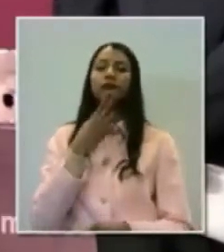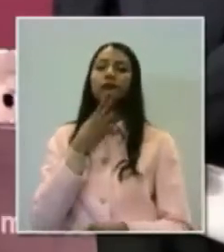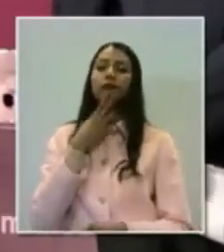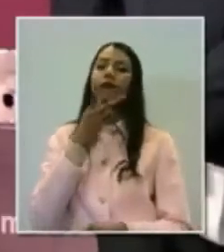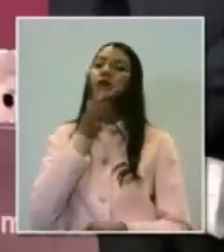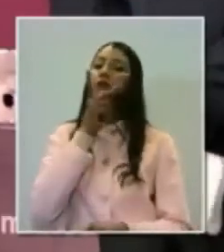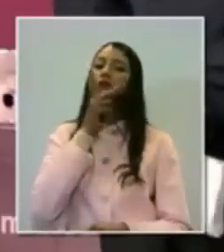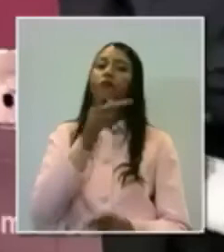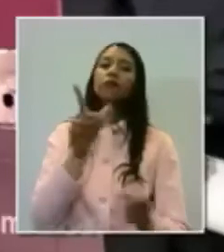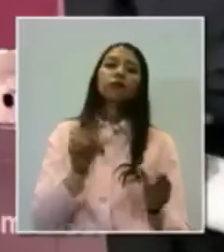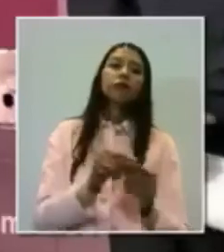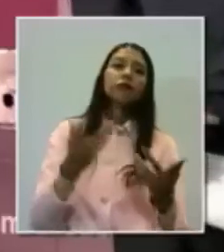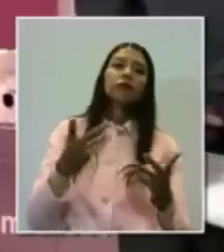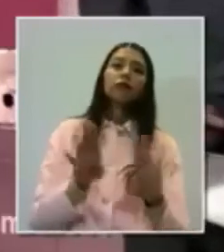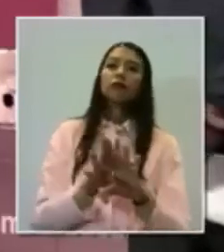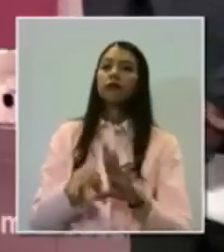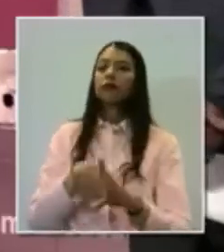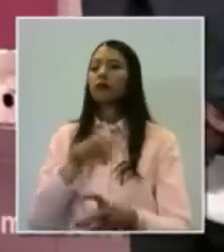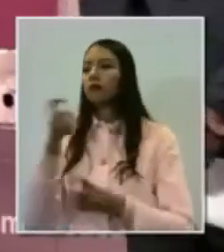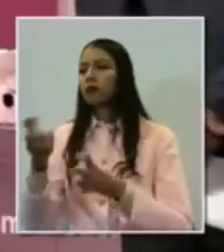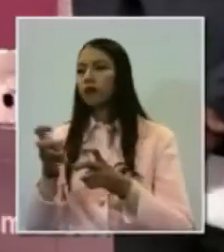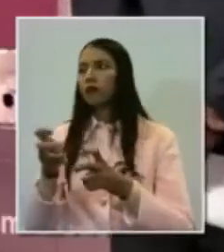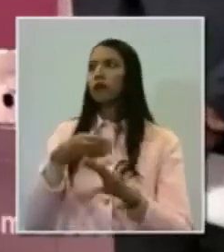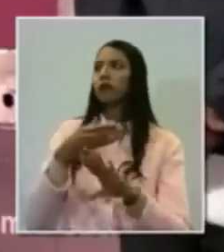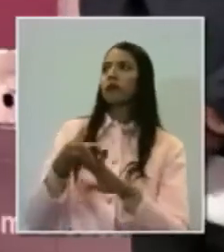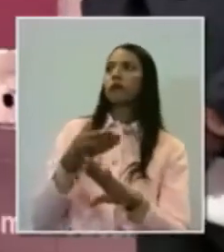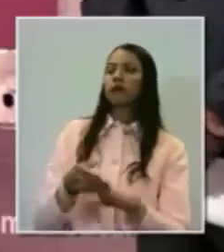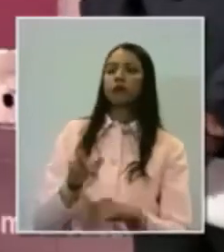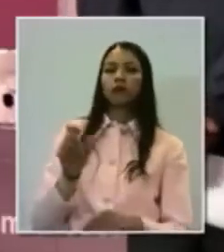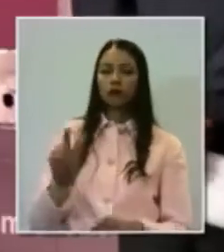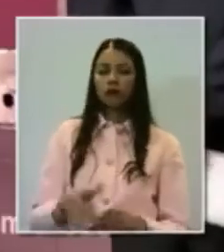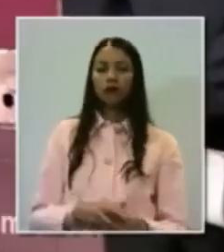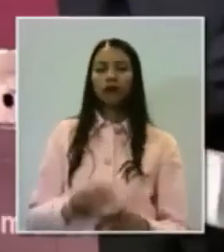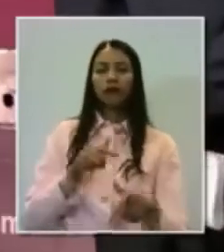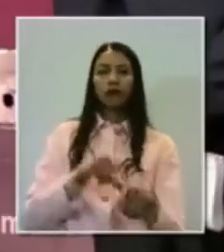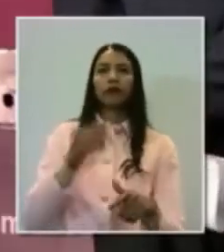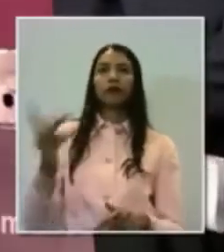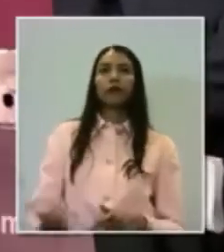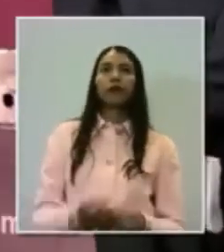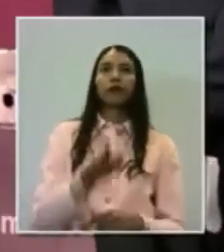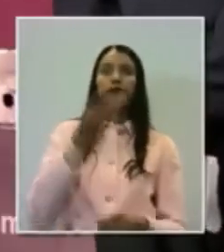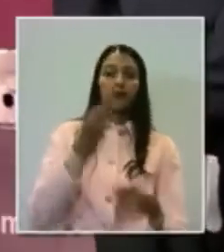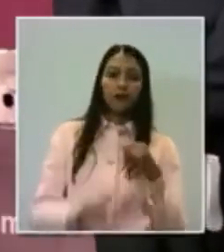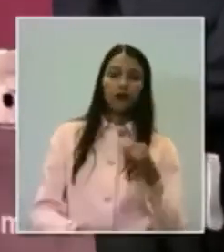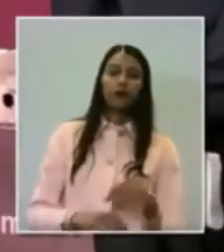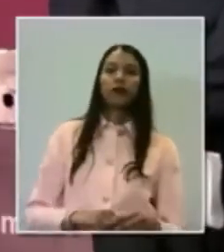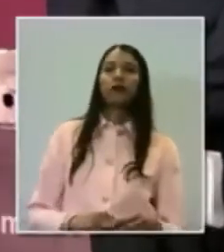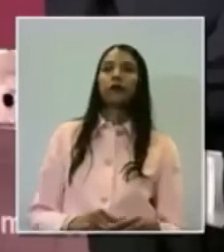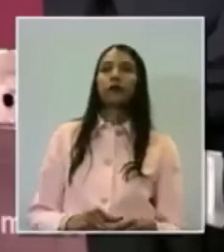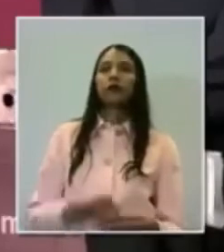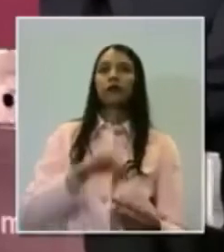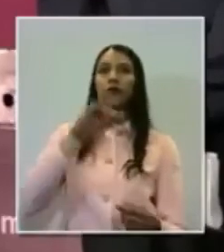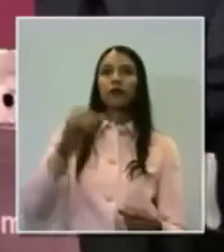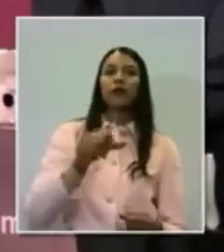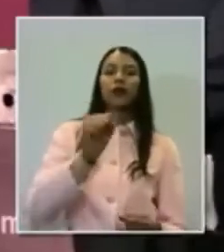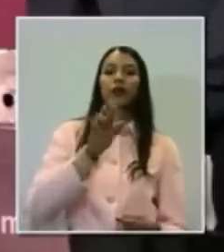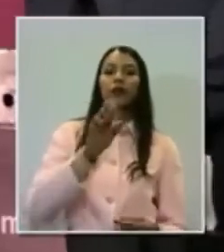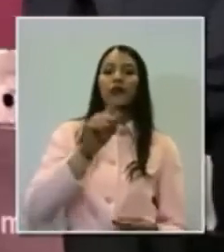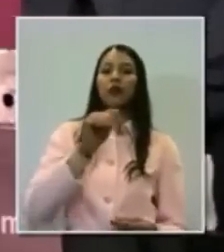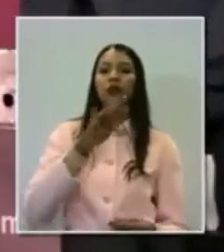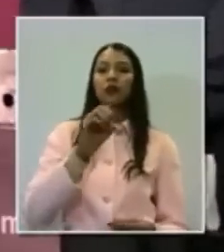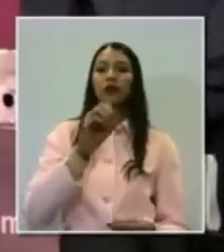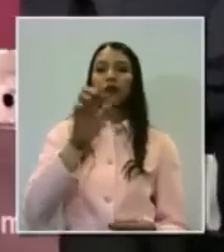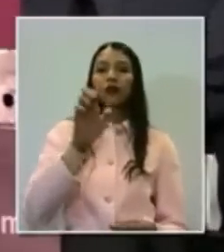palabras que lo único que hace es acusarse a sí mismo. Gracias. Siguiente pregunta y la última, José Antonio Zamudio de